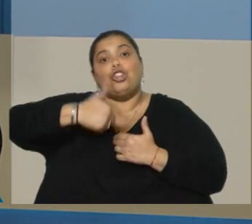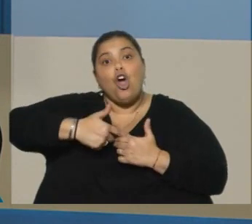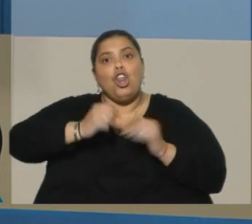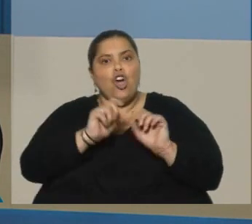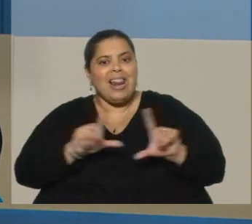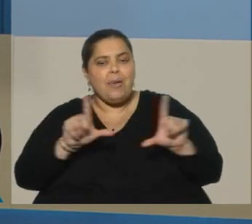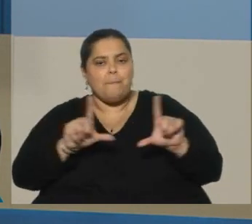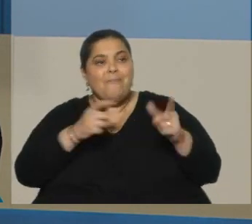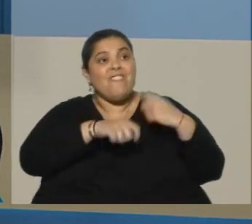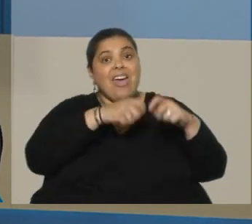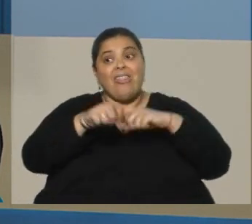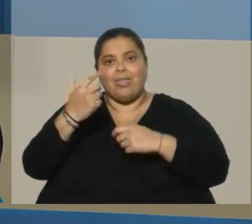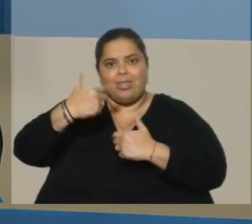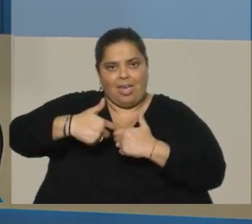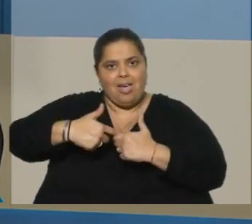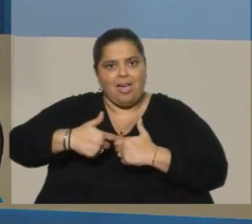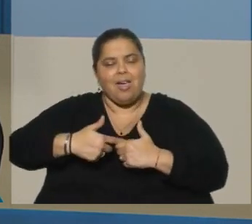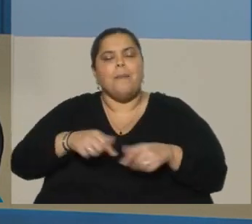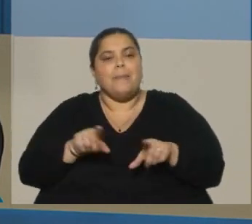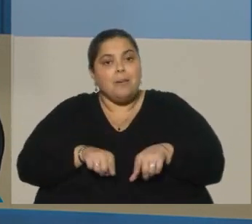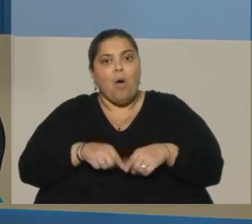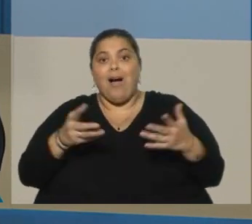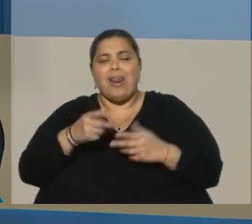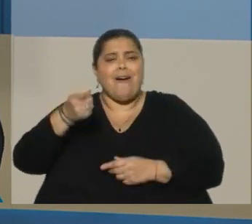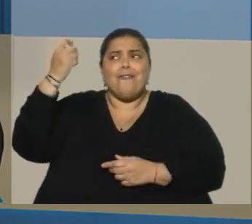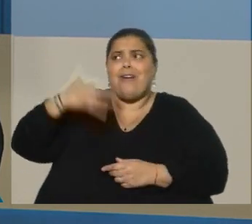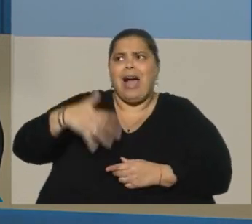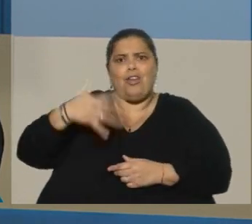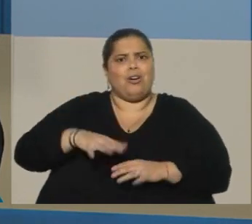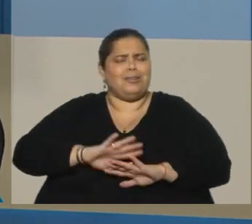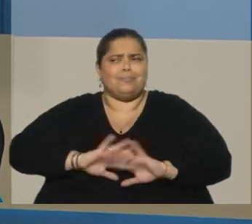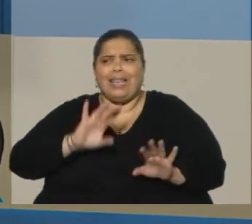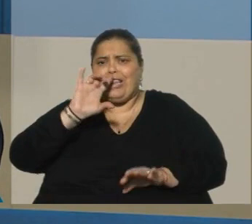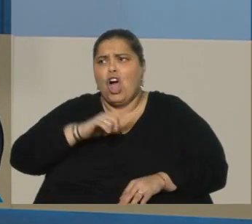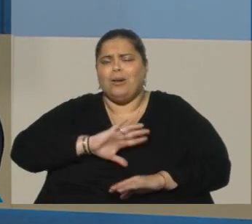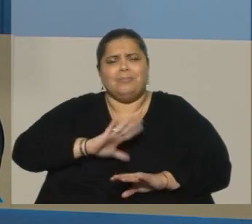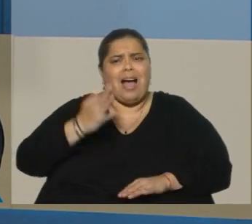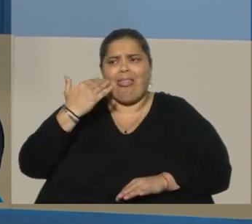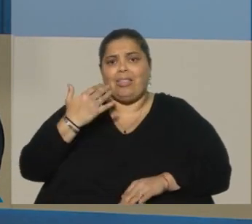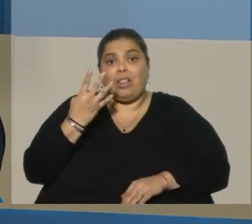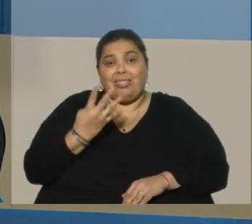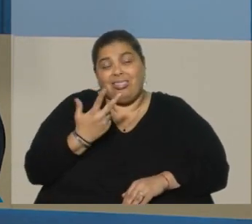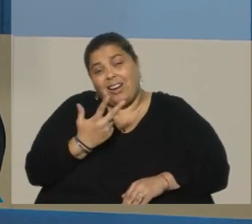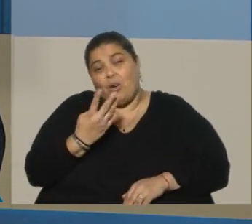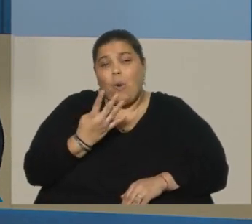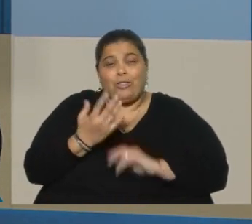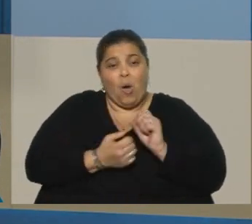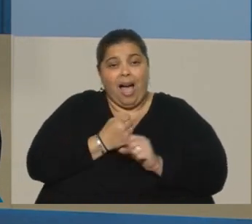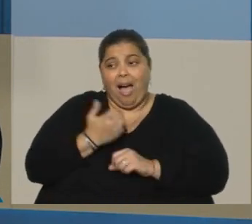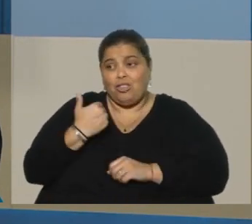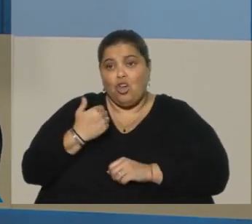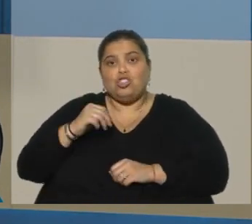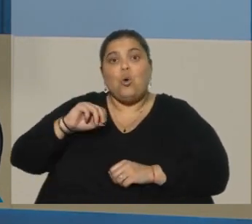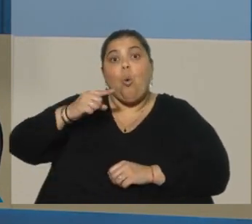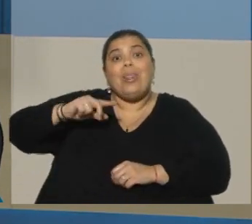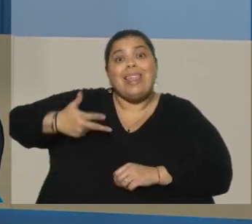que son inéditos, insólitos, por lo menos los últimos 3 o 4 años estaban en la tercera parte de lo que están